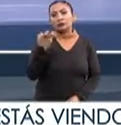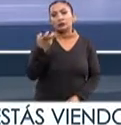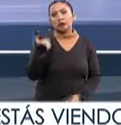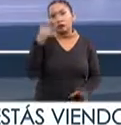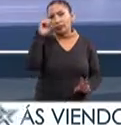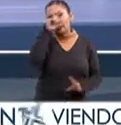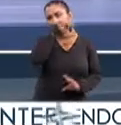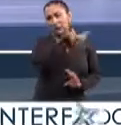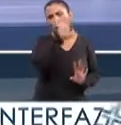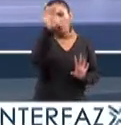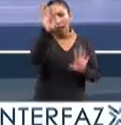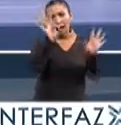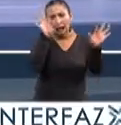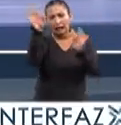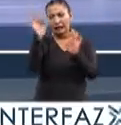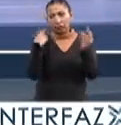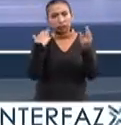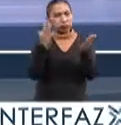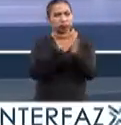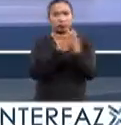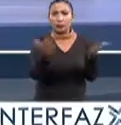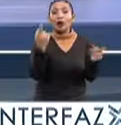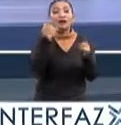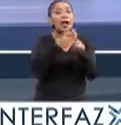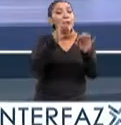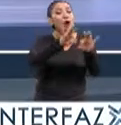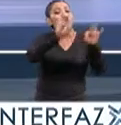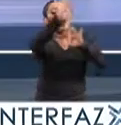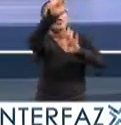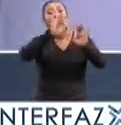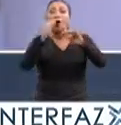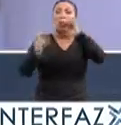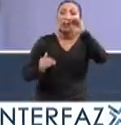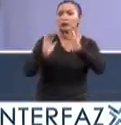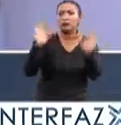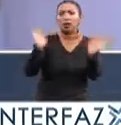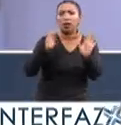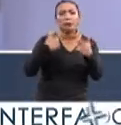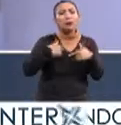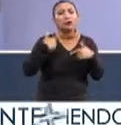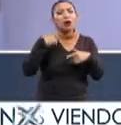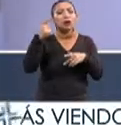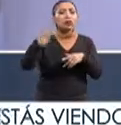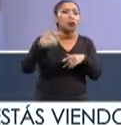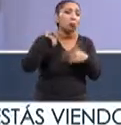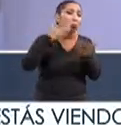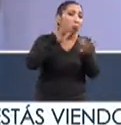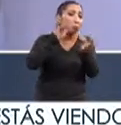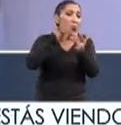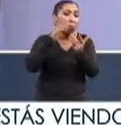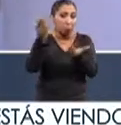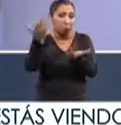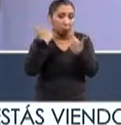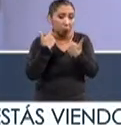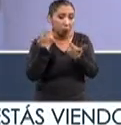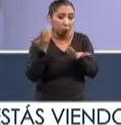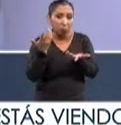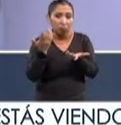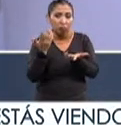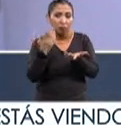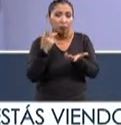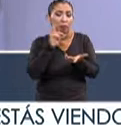es difícil como elegir, ¿no? Claro. No es un libro de quién es importante y quién no. Sí, son sí. gente quienes yo y Estacio Collins, la